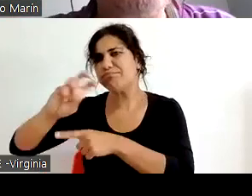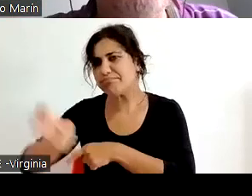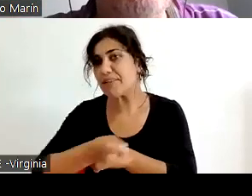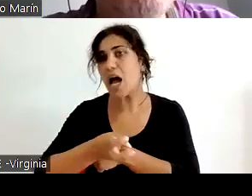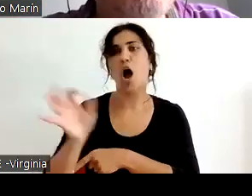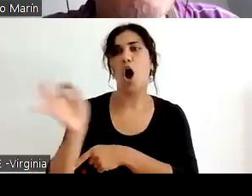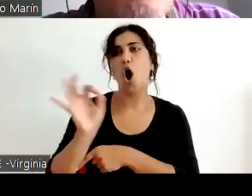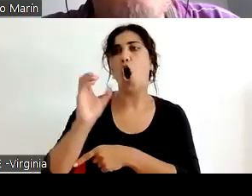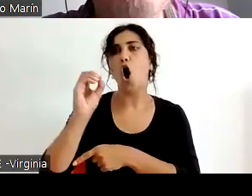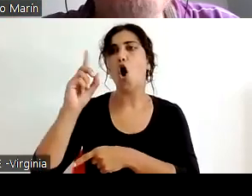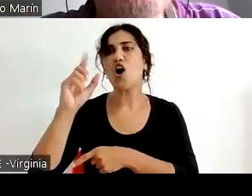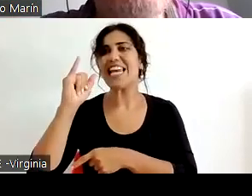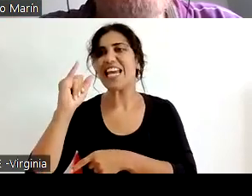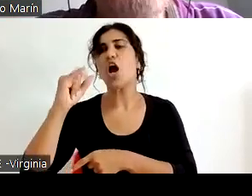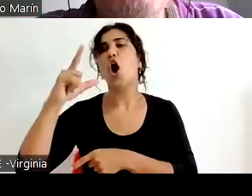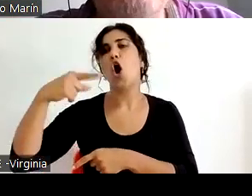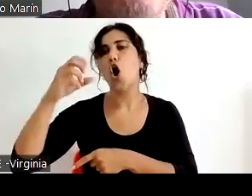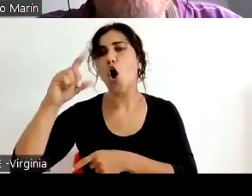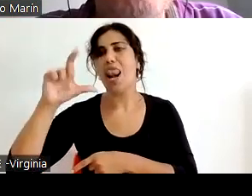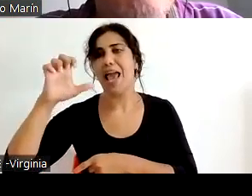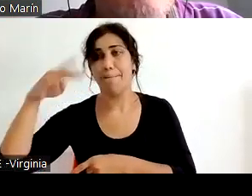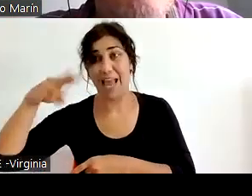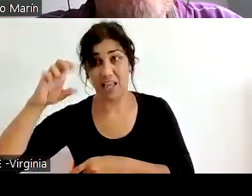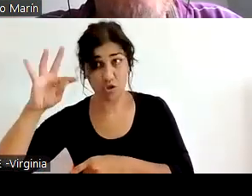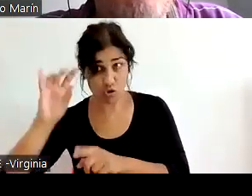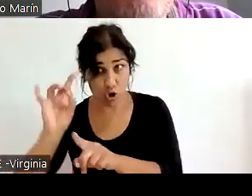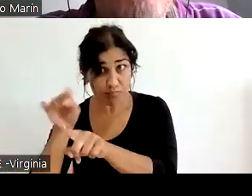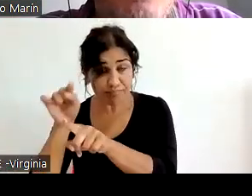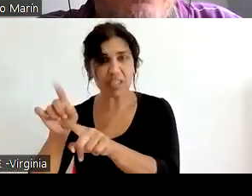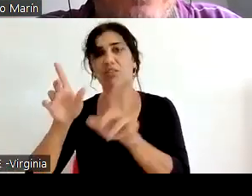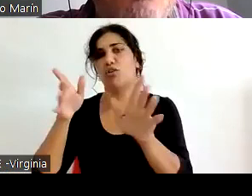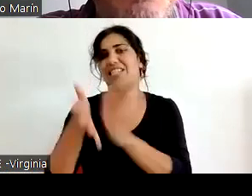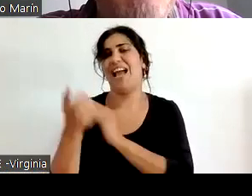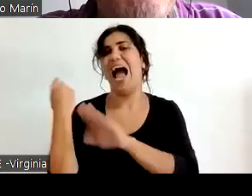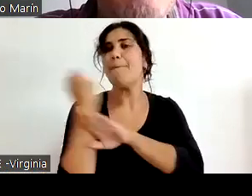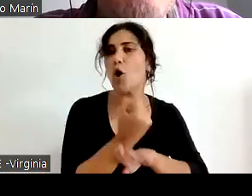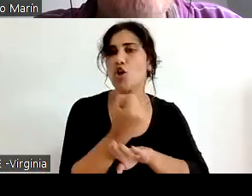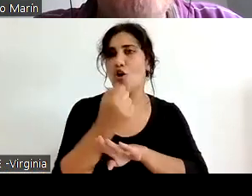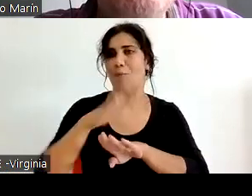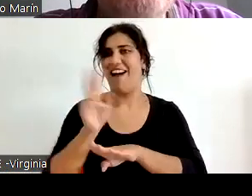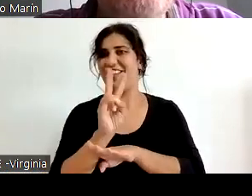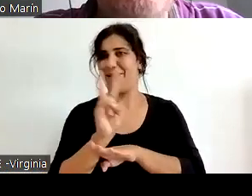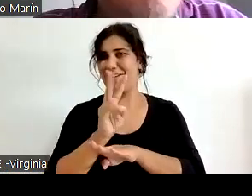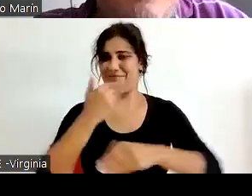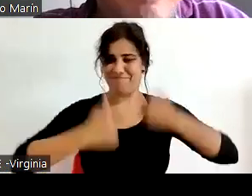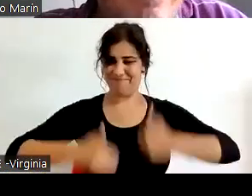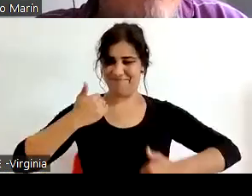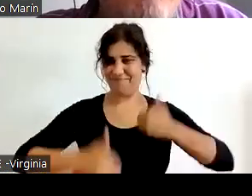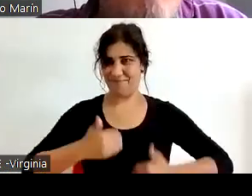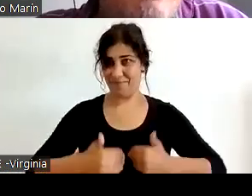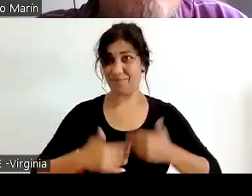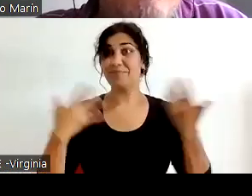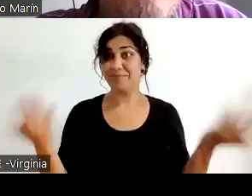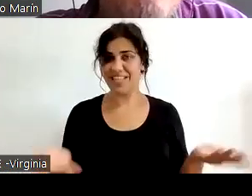diferentes oligoelementos o minerales, que serían los que apoyan su metabolismo. Por lo tanto, queda claro